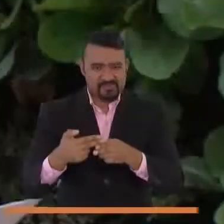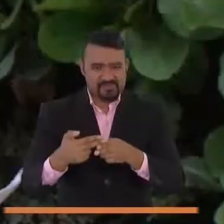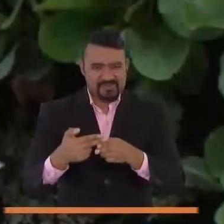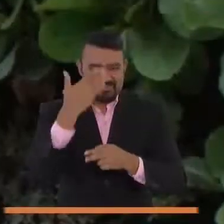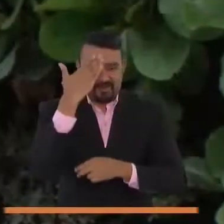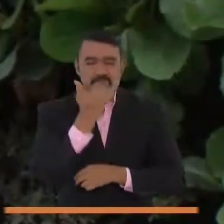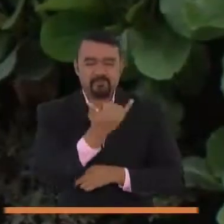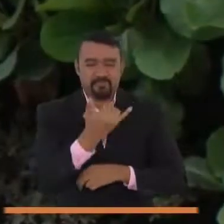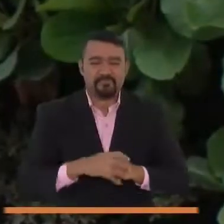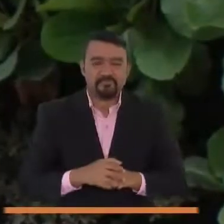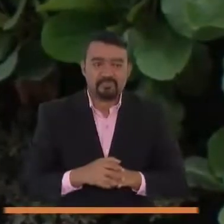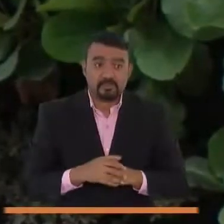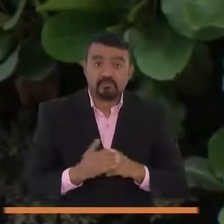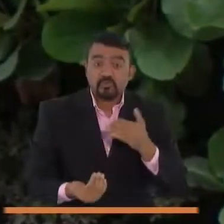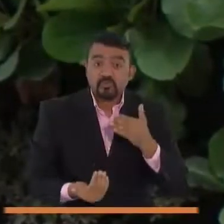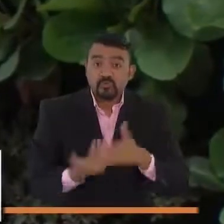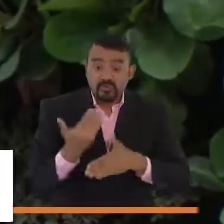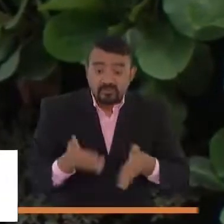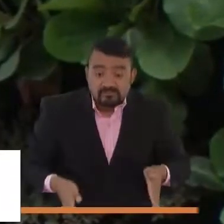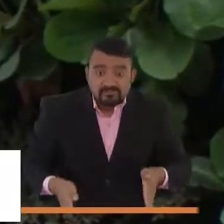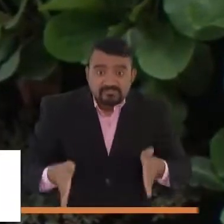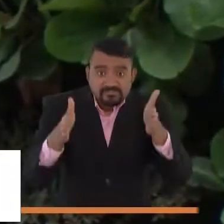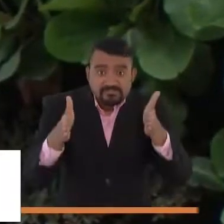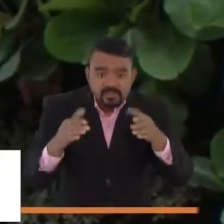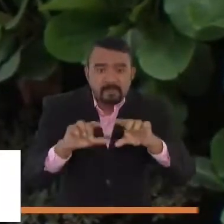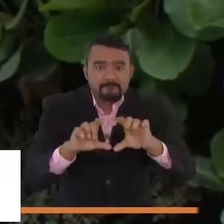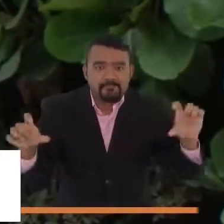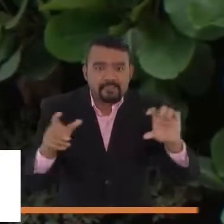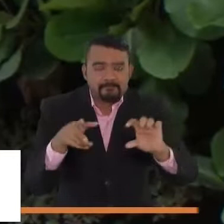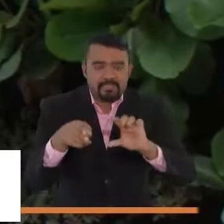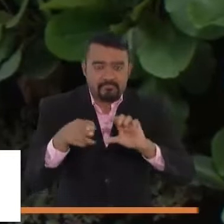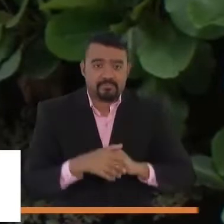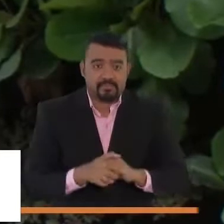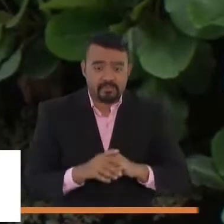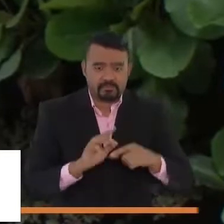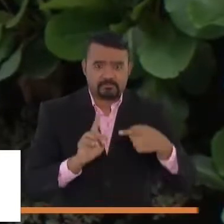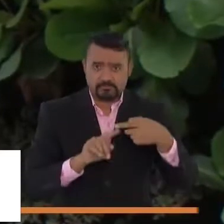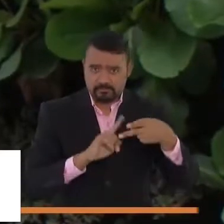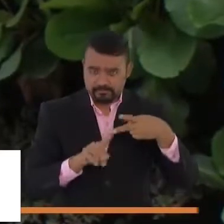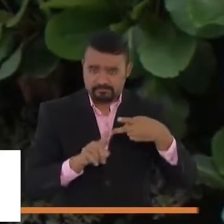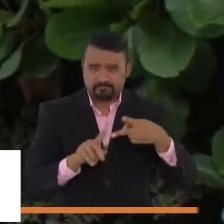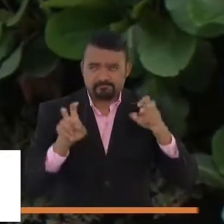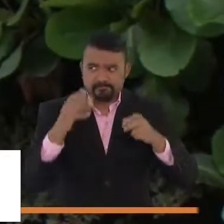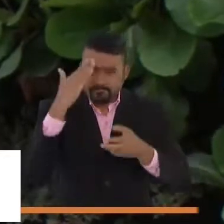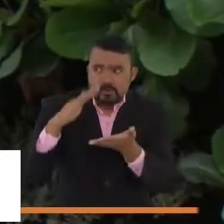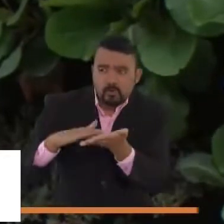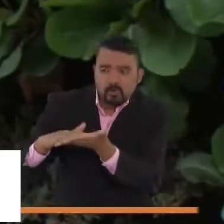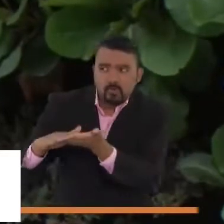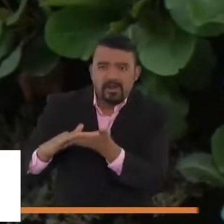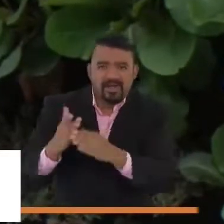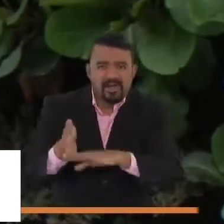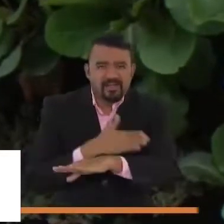para hablar de todas las obras del municipio de Envigado, pero también para la entrega oficial de una de las obras de renovación urbana